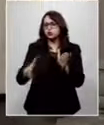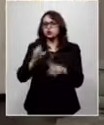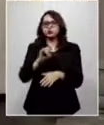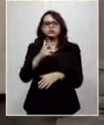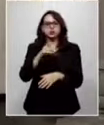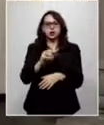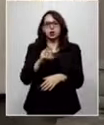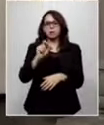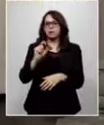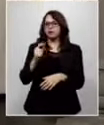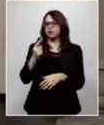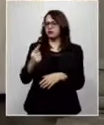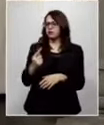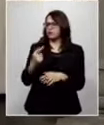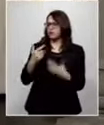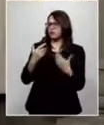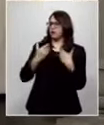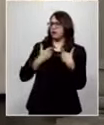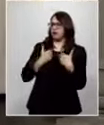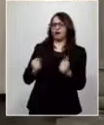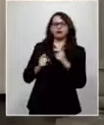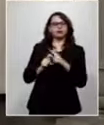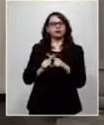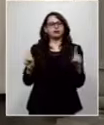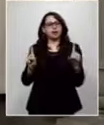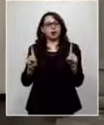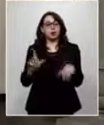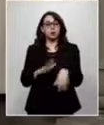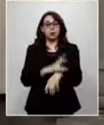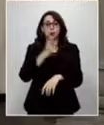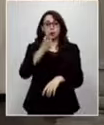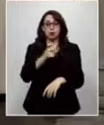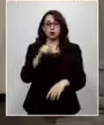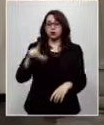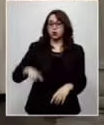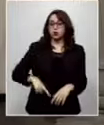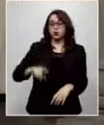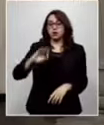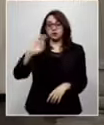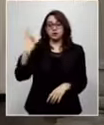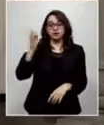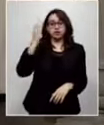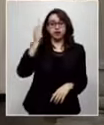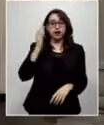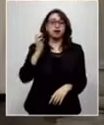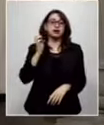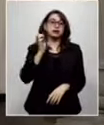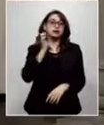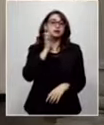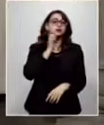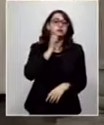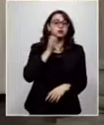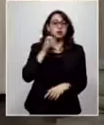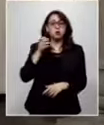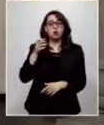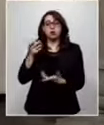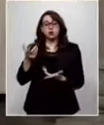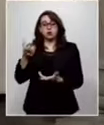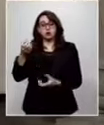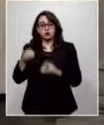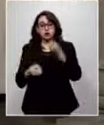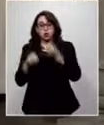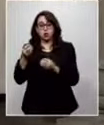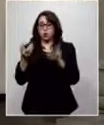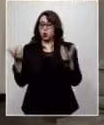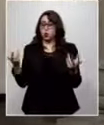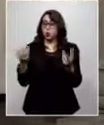ejercicio que se hace ahora aquí entre el Gobierno federal, Poder Ejecutivo y el Poder Judicial es